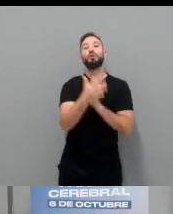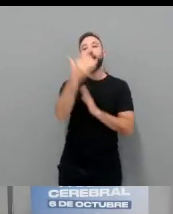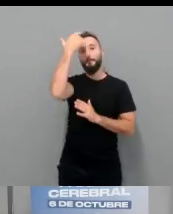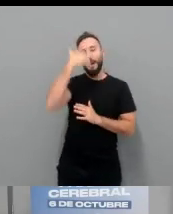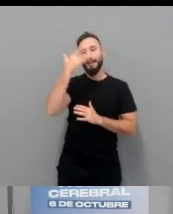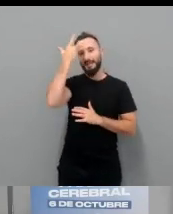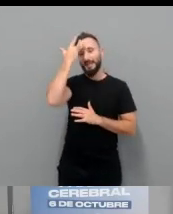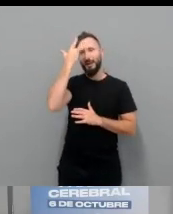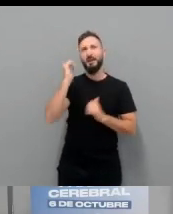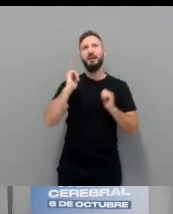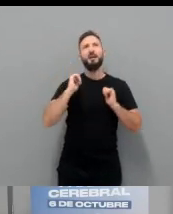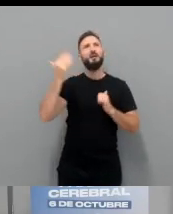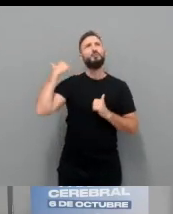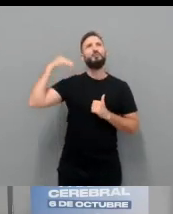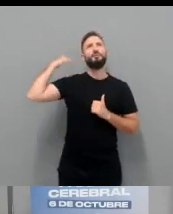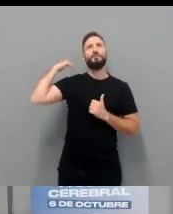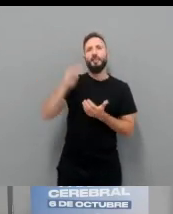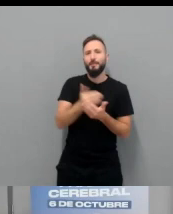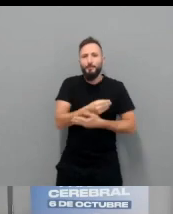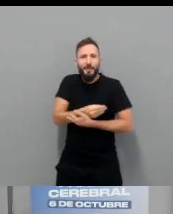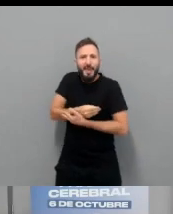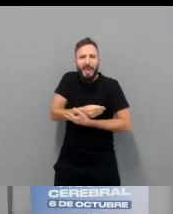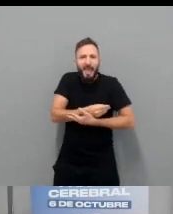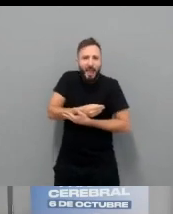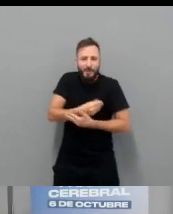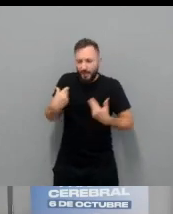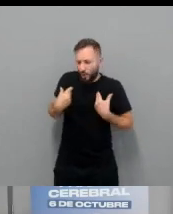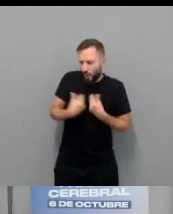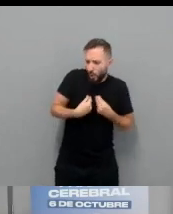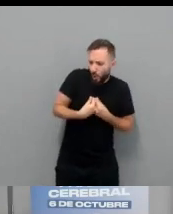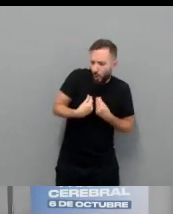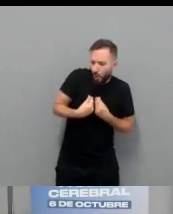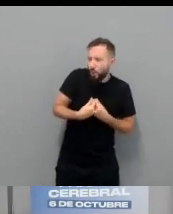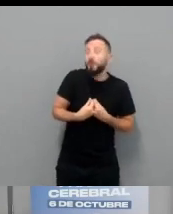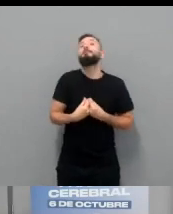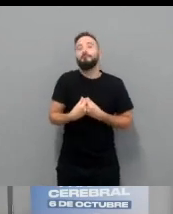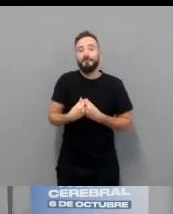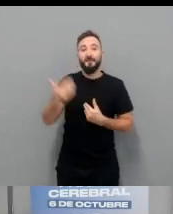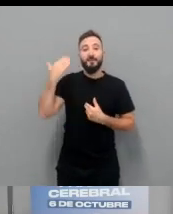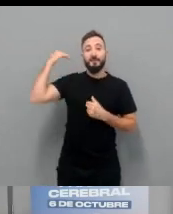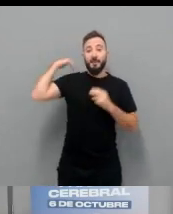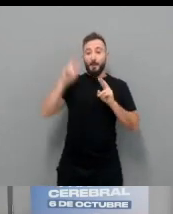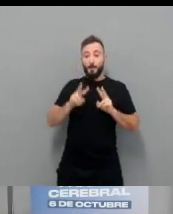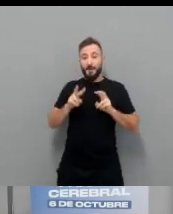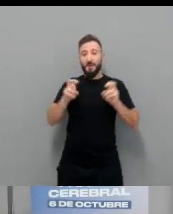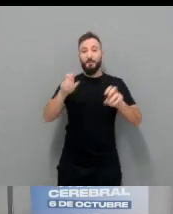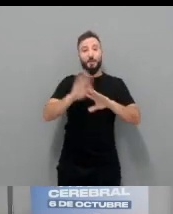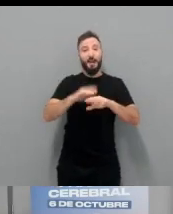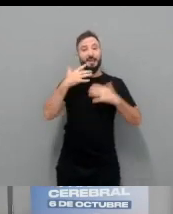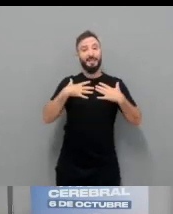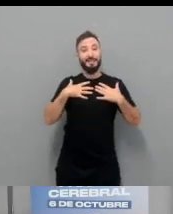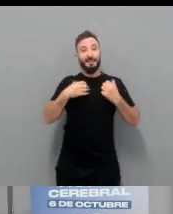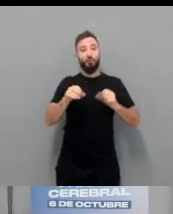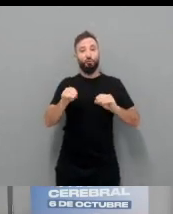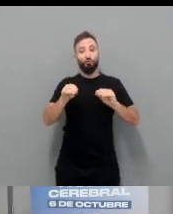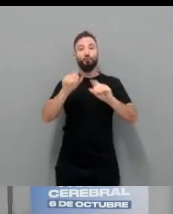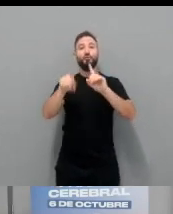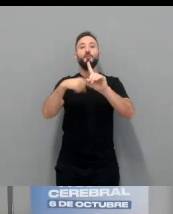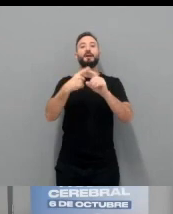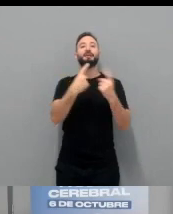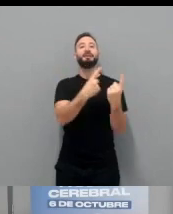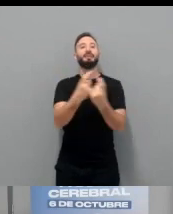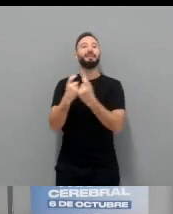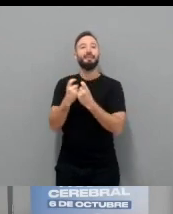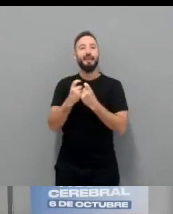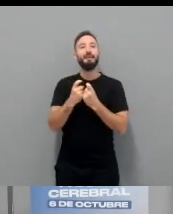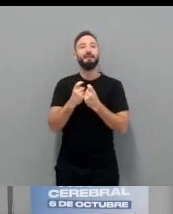nosotros desde muy, muy, muy chiquitín. En un principio, pues para preservar su salud y la necesidad que había